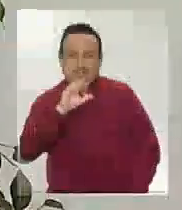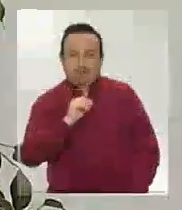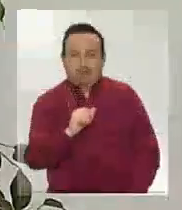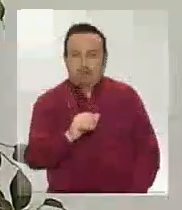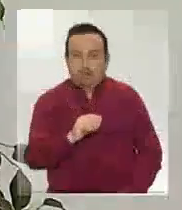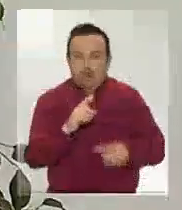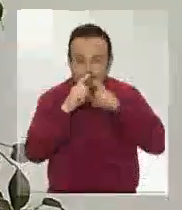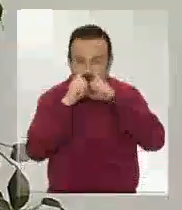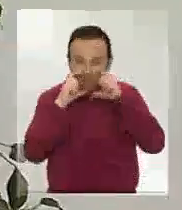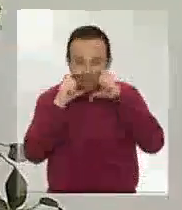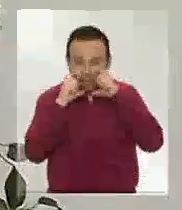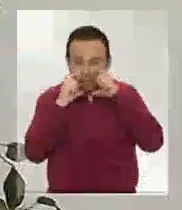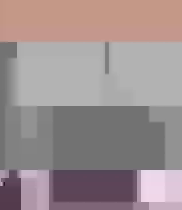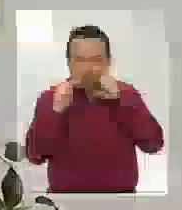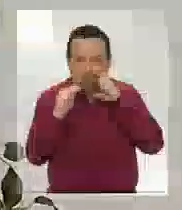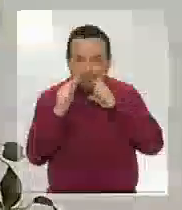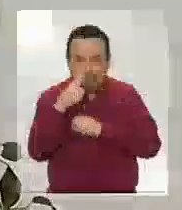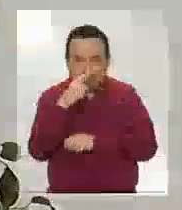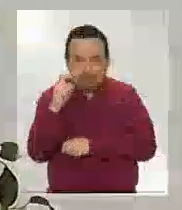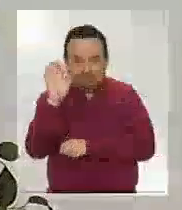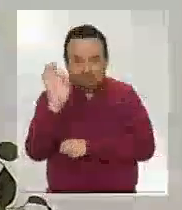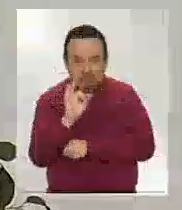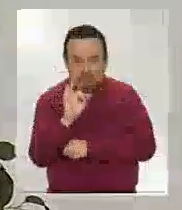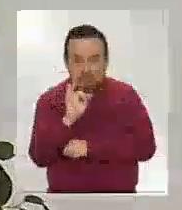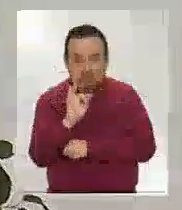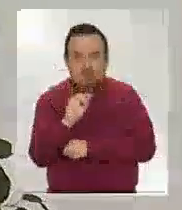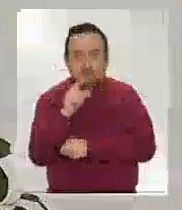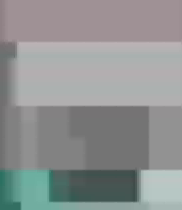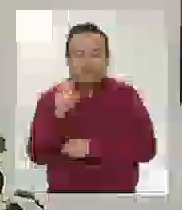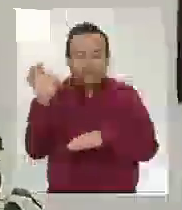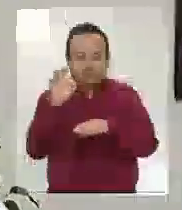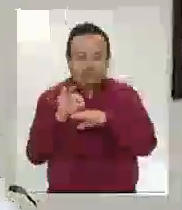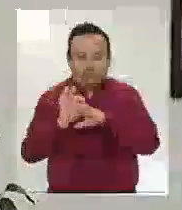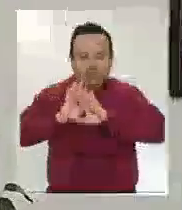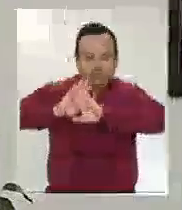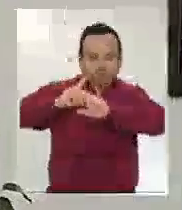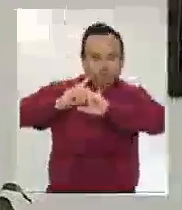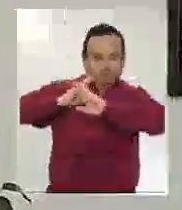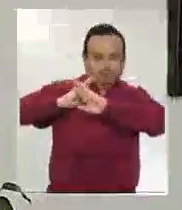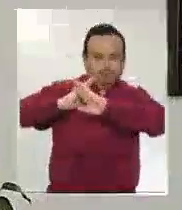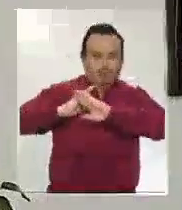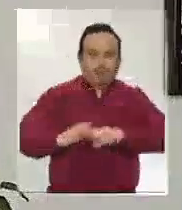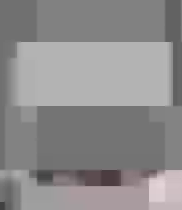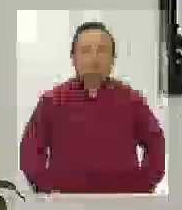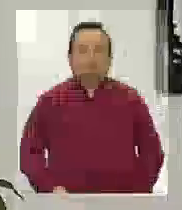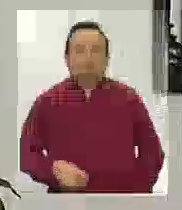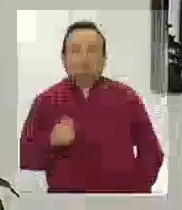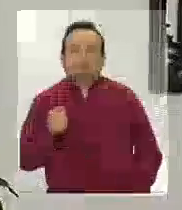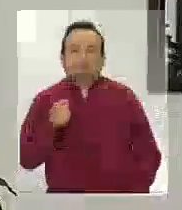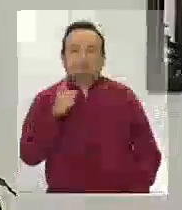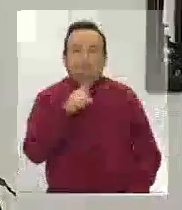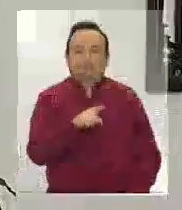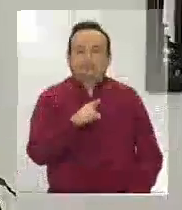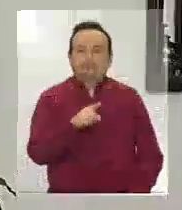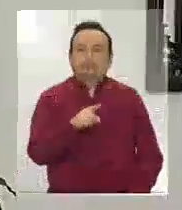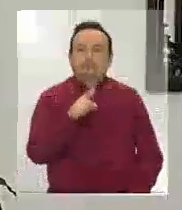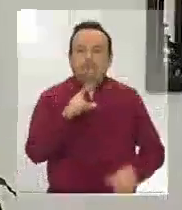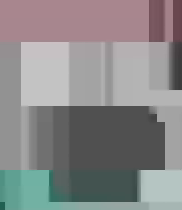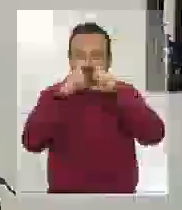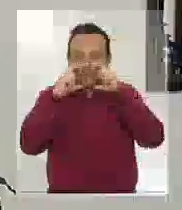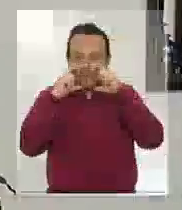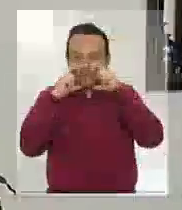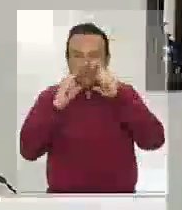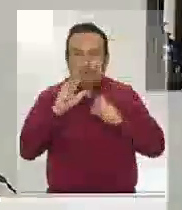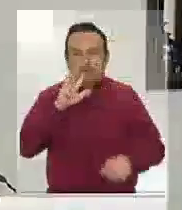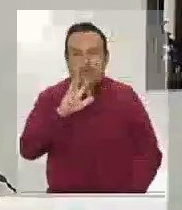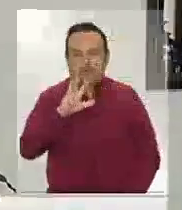uno dice esta retiene el 100% del virus, esta mascarilla quirúrgica anda del 95% y por lo